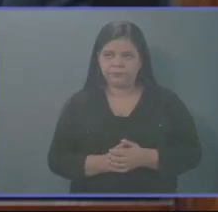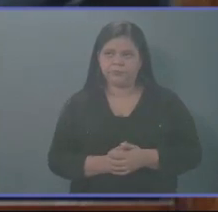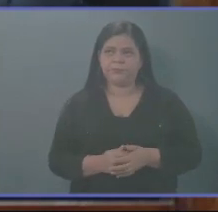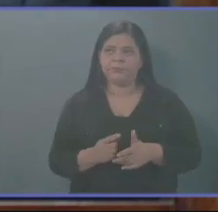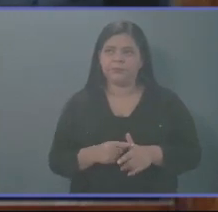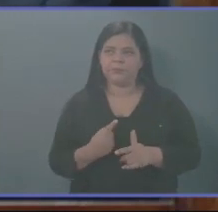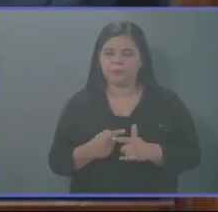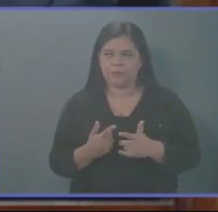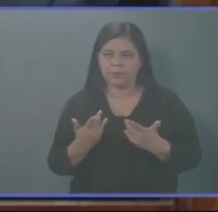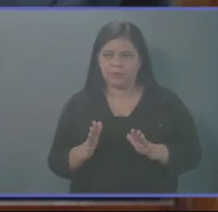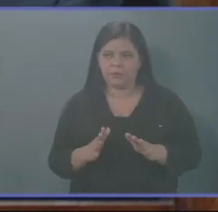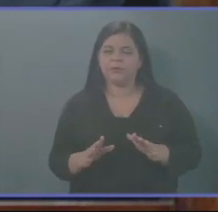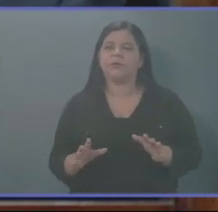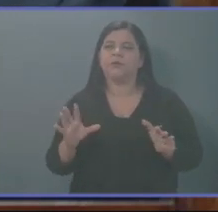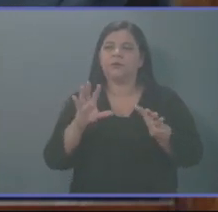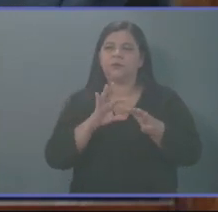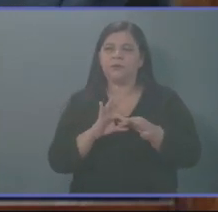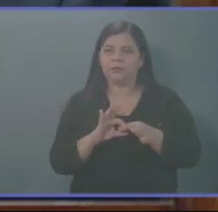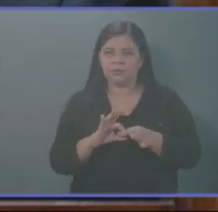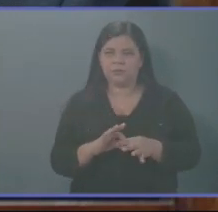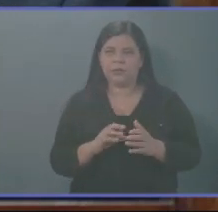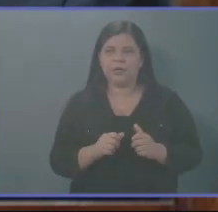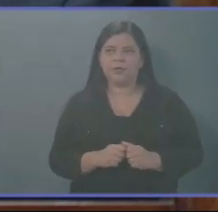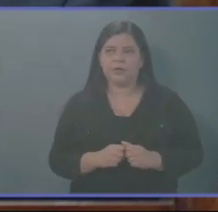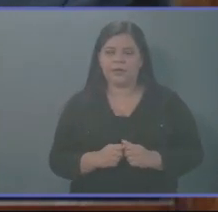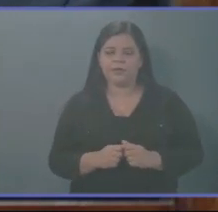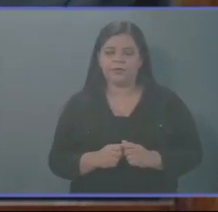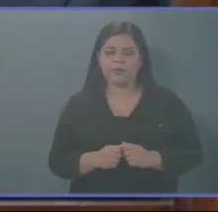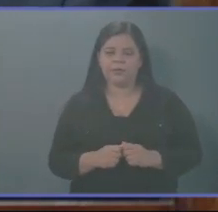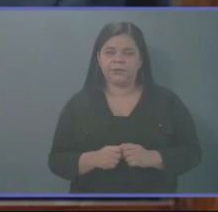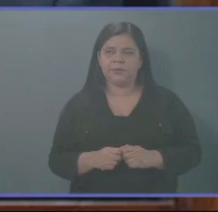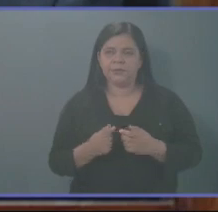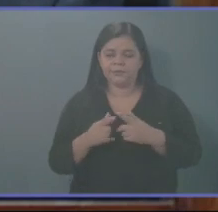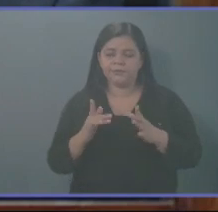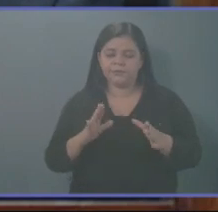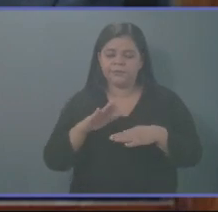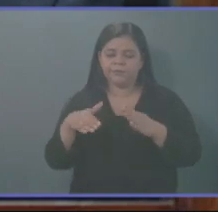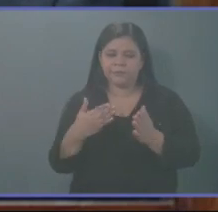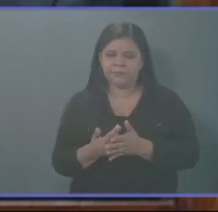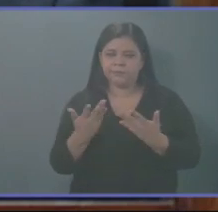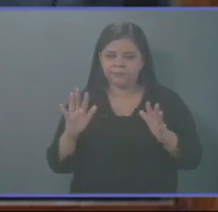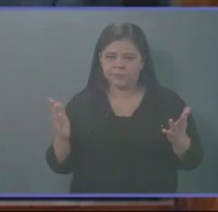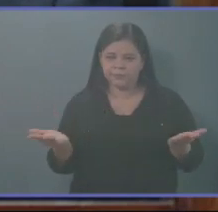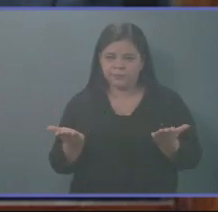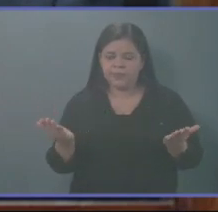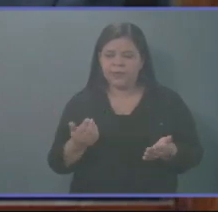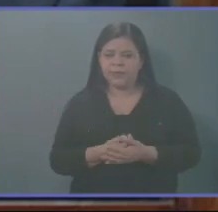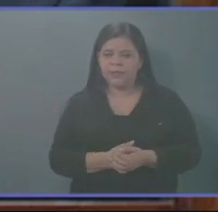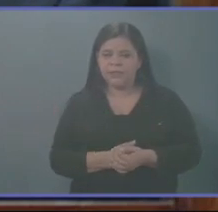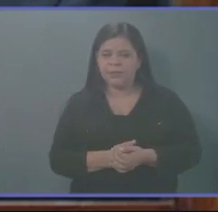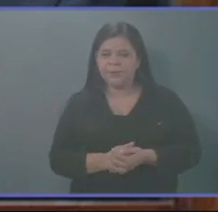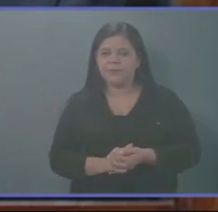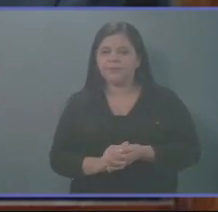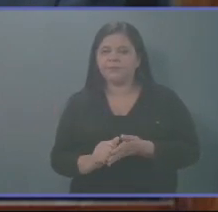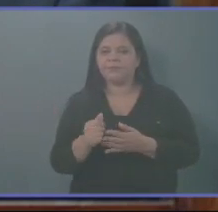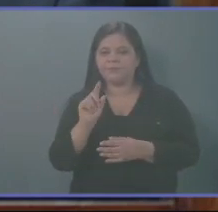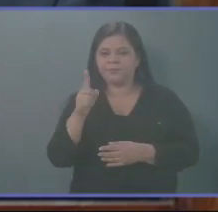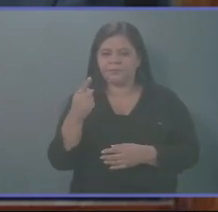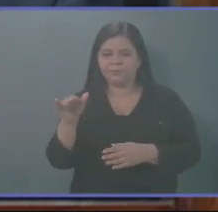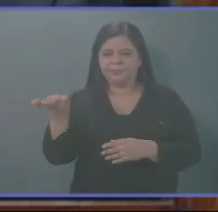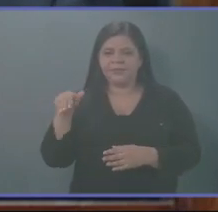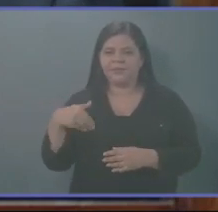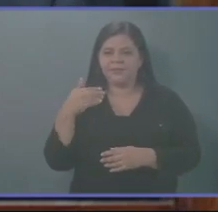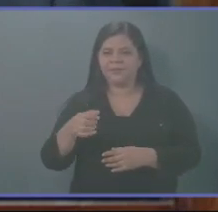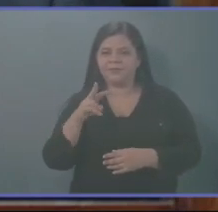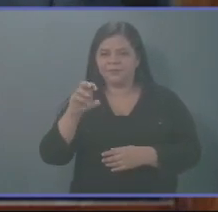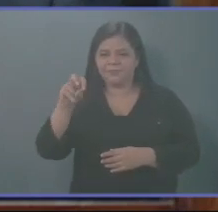en la oficina de la Red Nacional de Pastores de la ciudad de San Salvador, la cual se llevó a cabo aproximadamente a inicios del mes de marzo del año 2014.